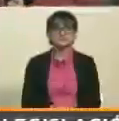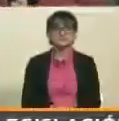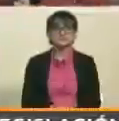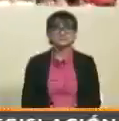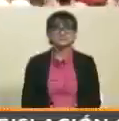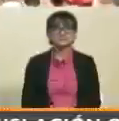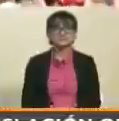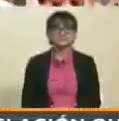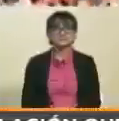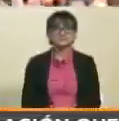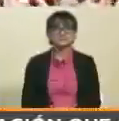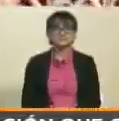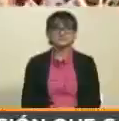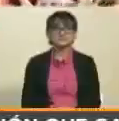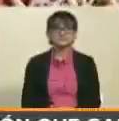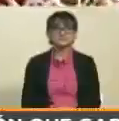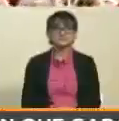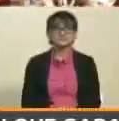Vamos, Venezuela.